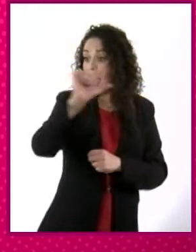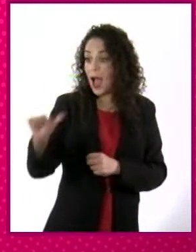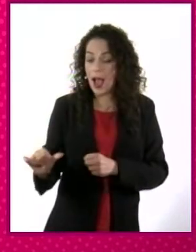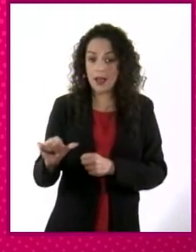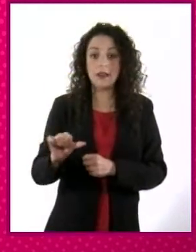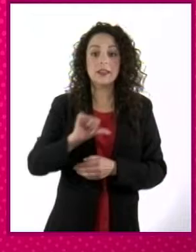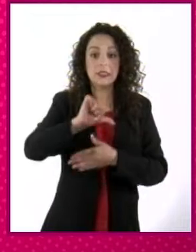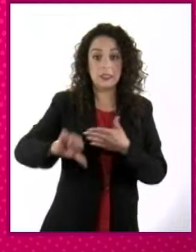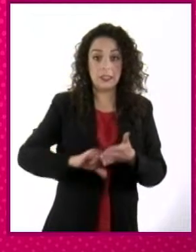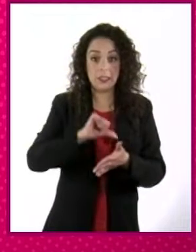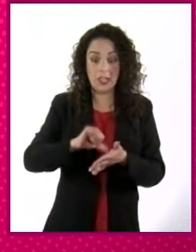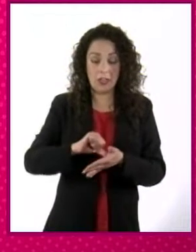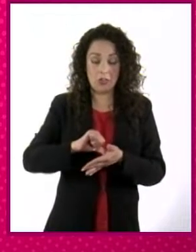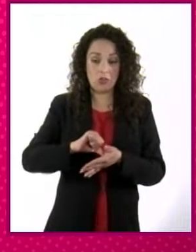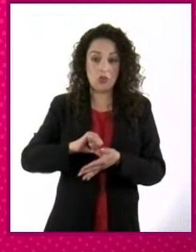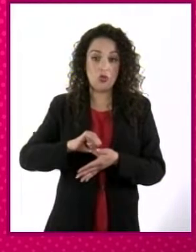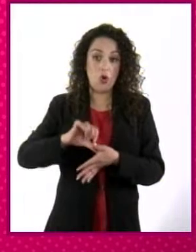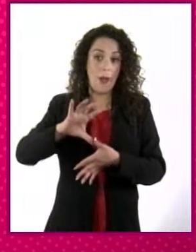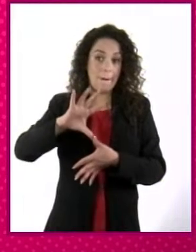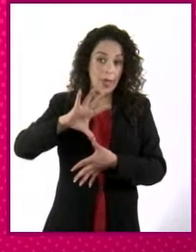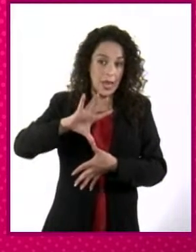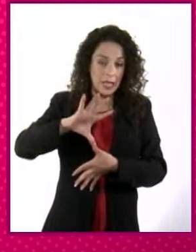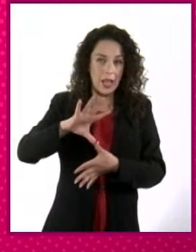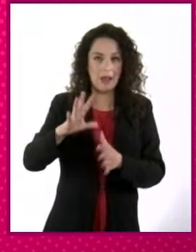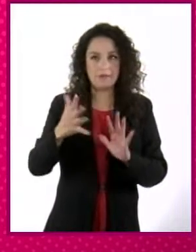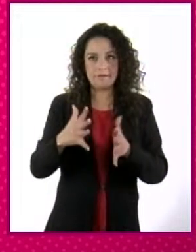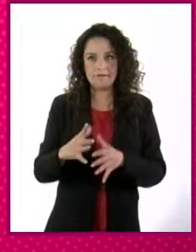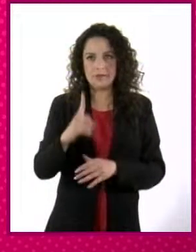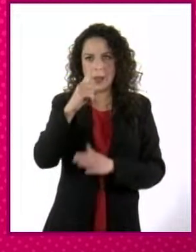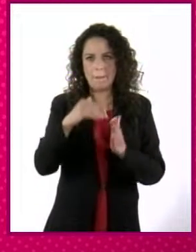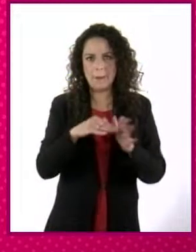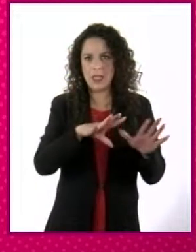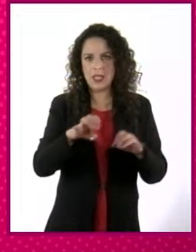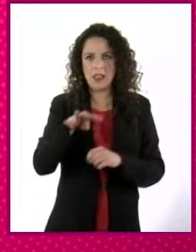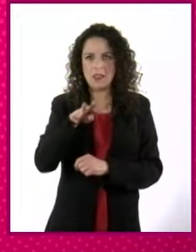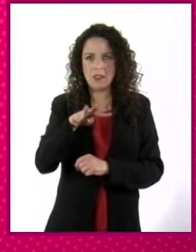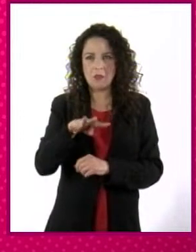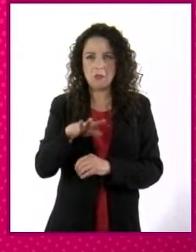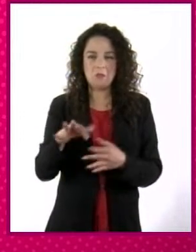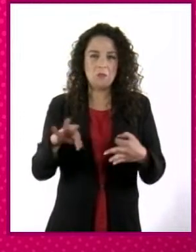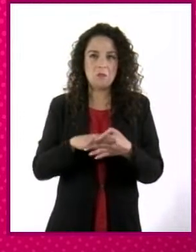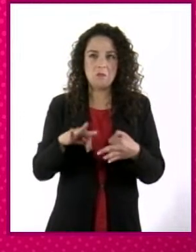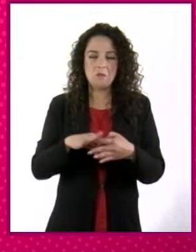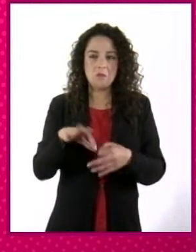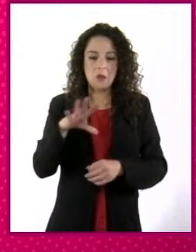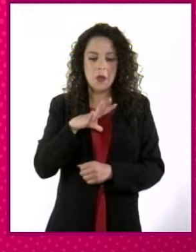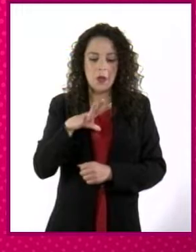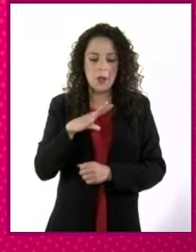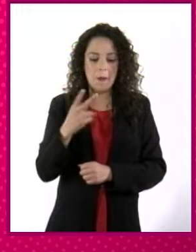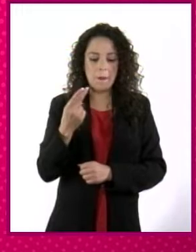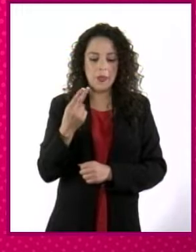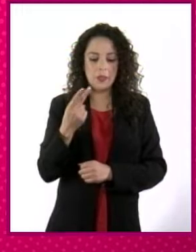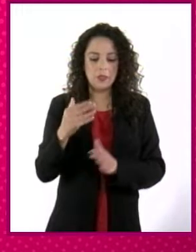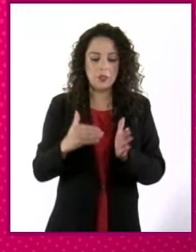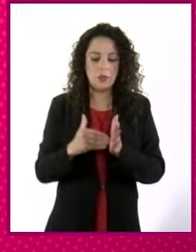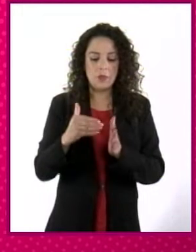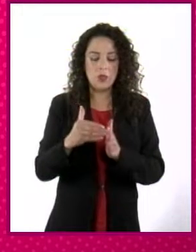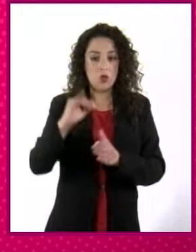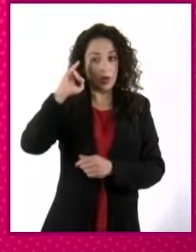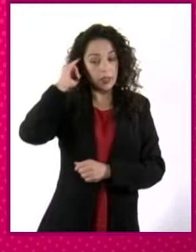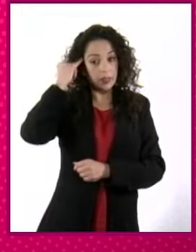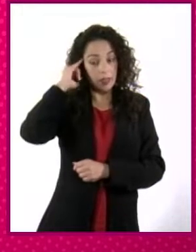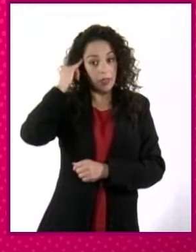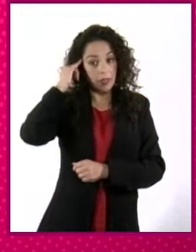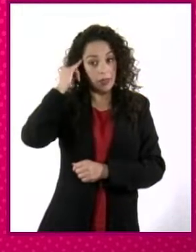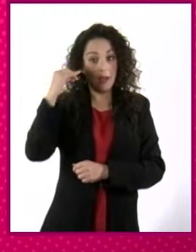Centroamérica. Estamos hablando para 1519 de una población de aproximadamente 25 millones de